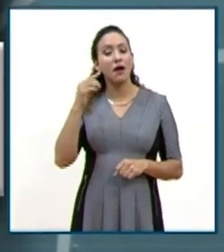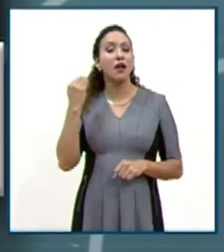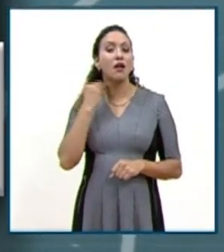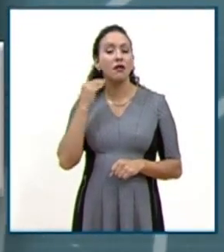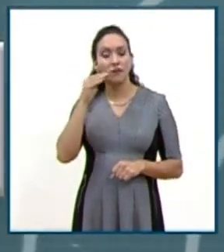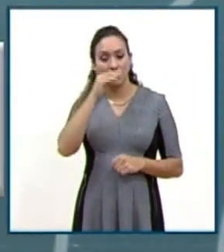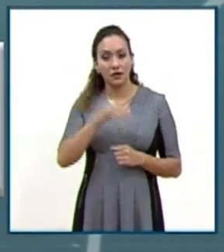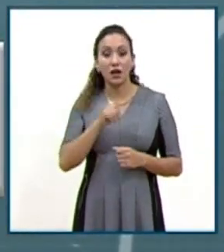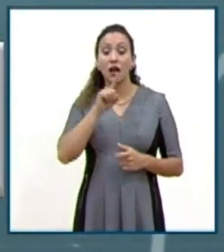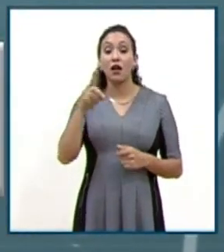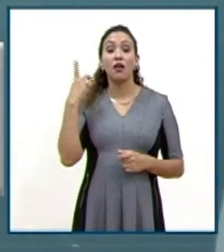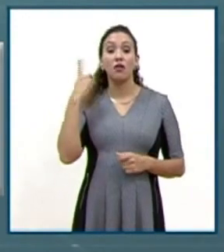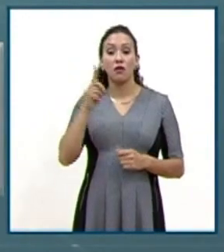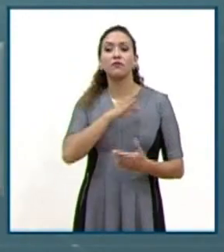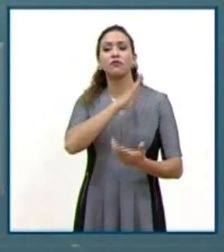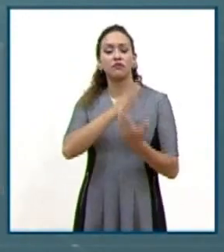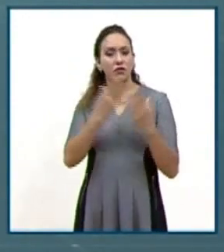de existencia.